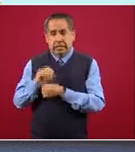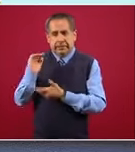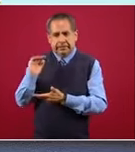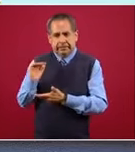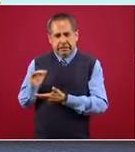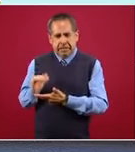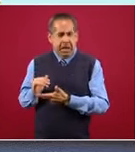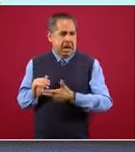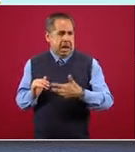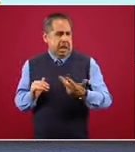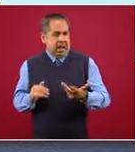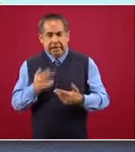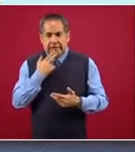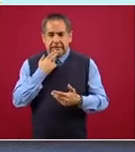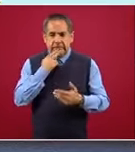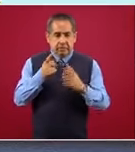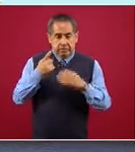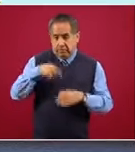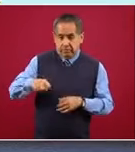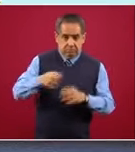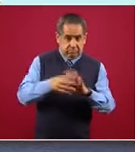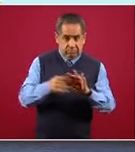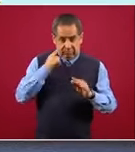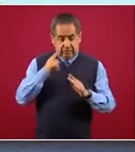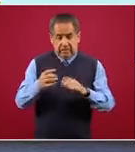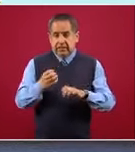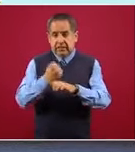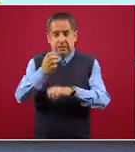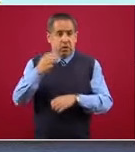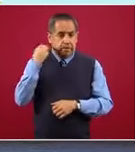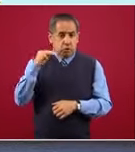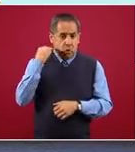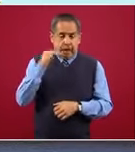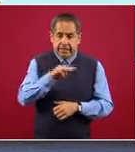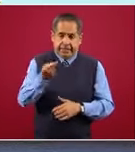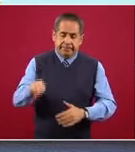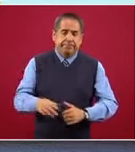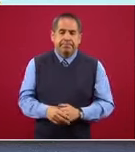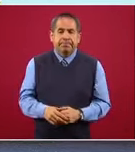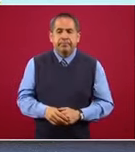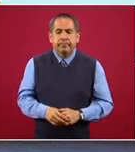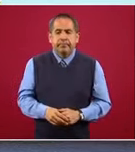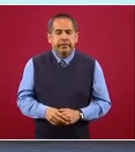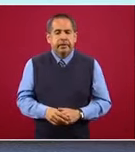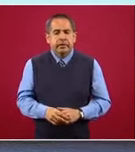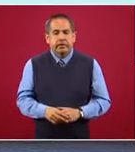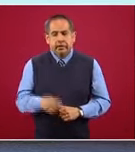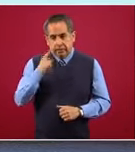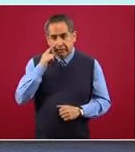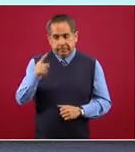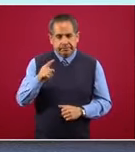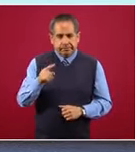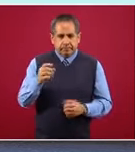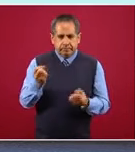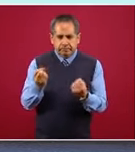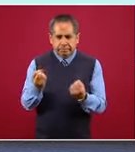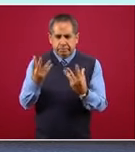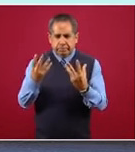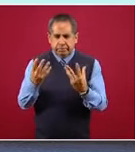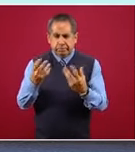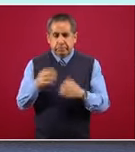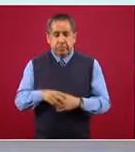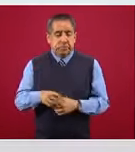todos estos contribuyen a esta disminución que vemos en el estado de Michoacán. Veamos la siguiente, que es el mapa animado, y ahí